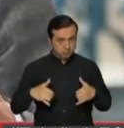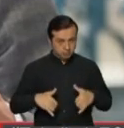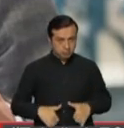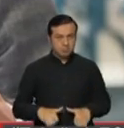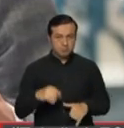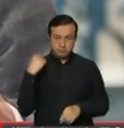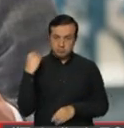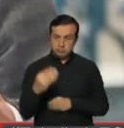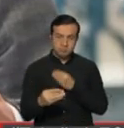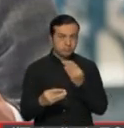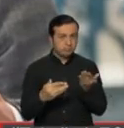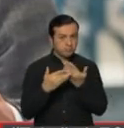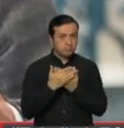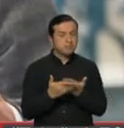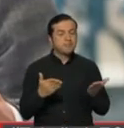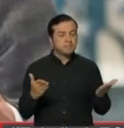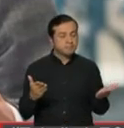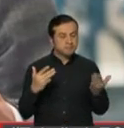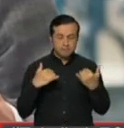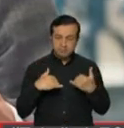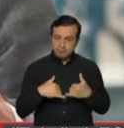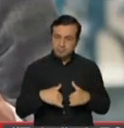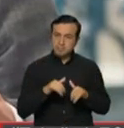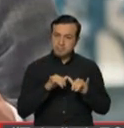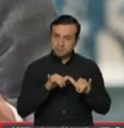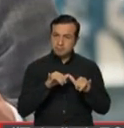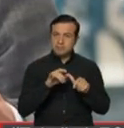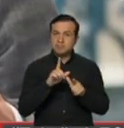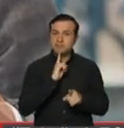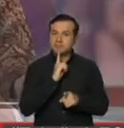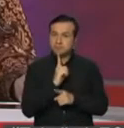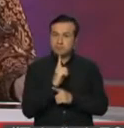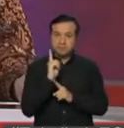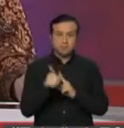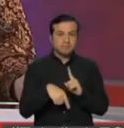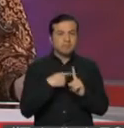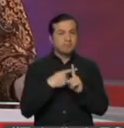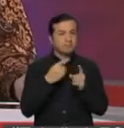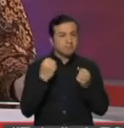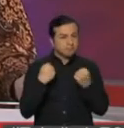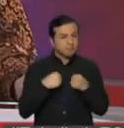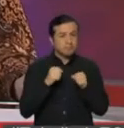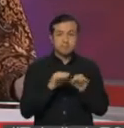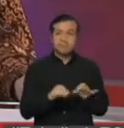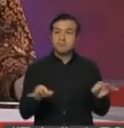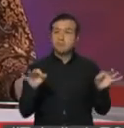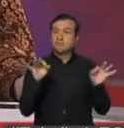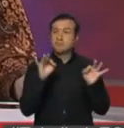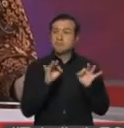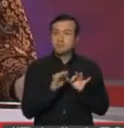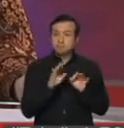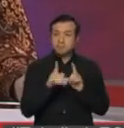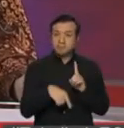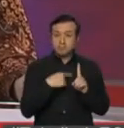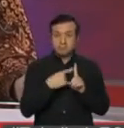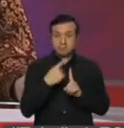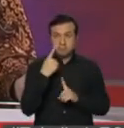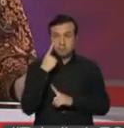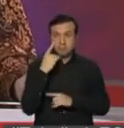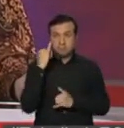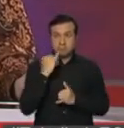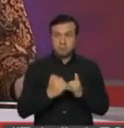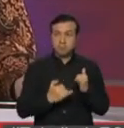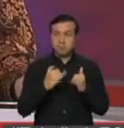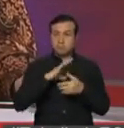dejado y ha puesto de manifiesto de manera constante y permanente. Claro que sí, hay que sumar esfuerzos, eso es importantísimo. Cancillería, para ir